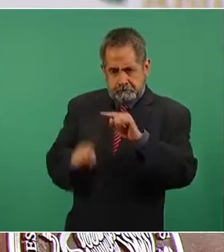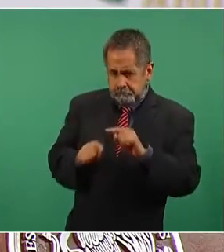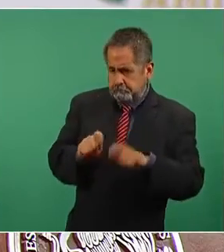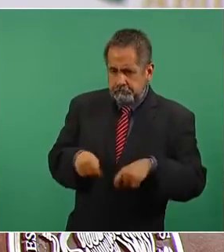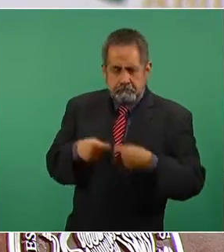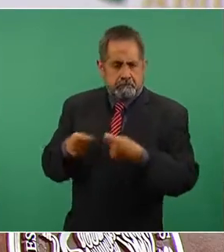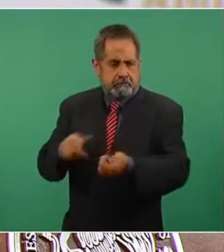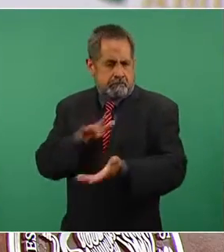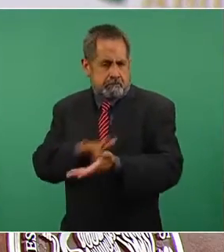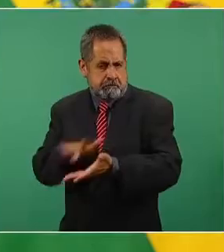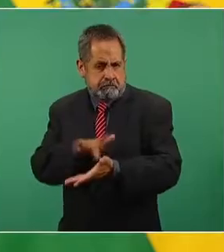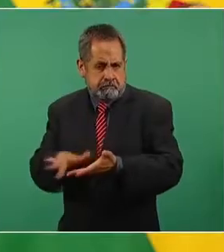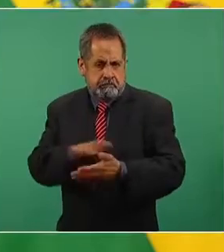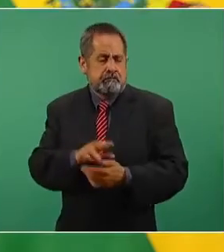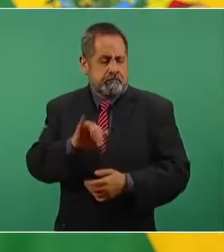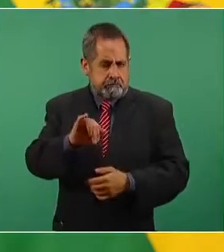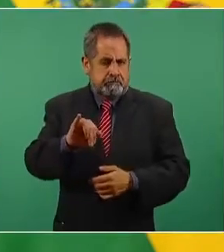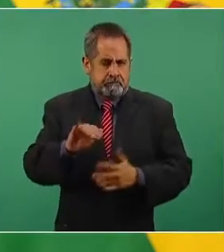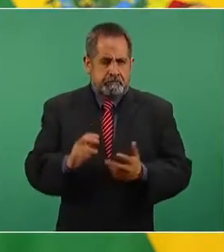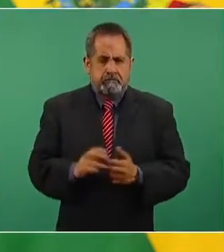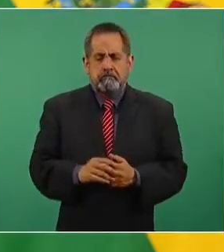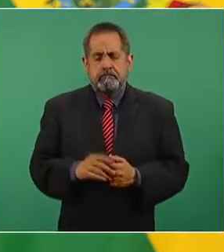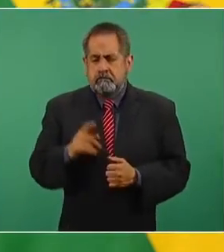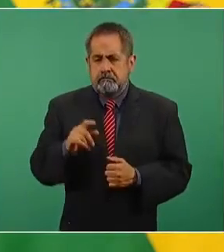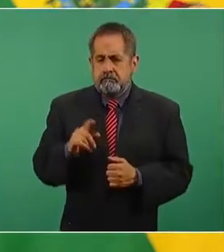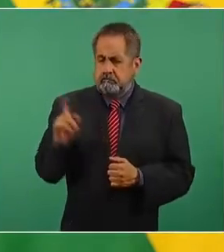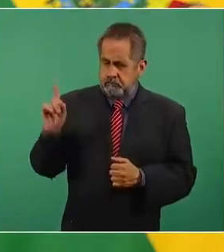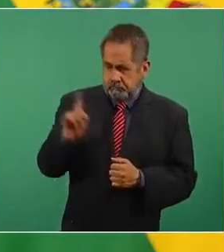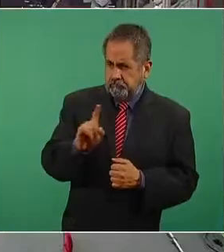del continente americano. Y luego